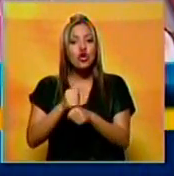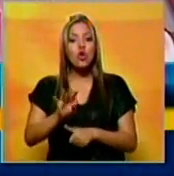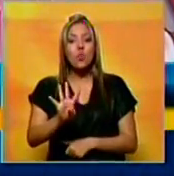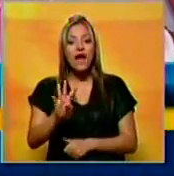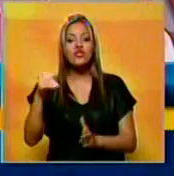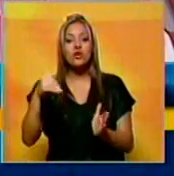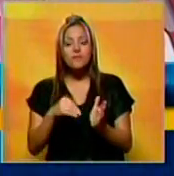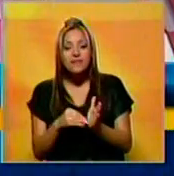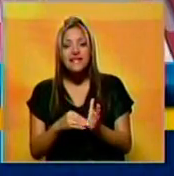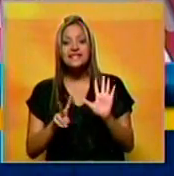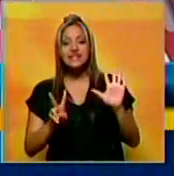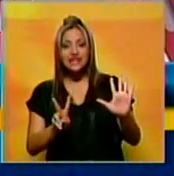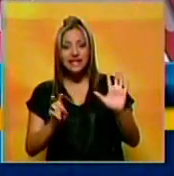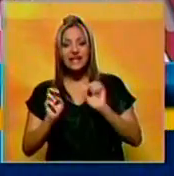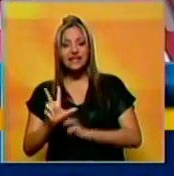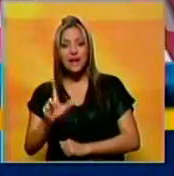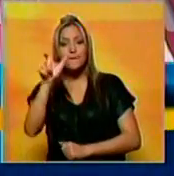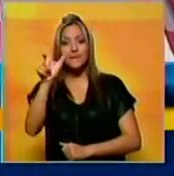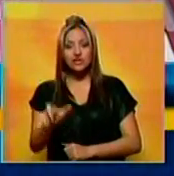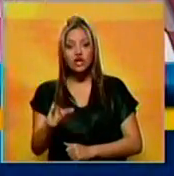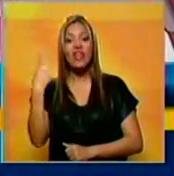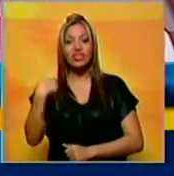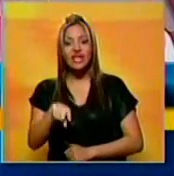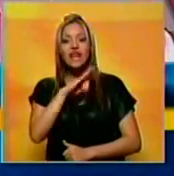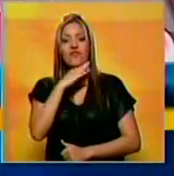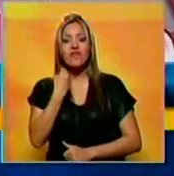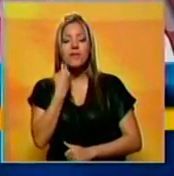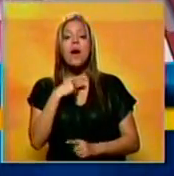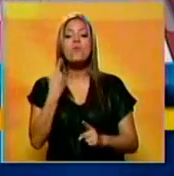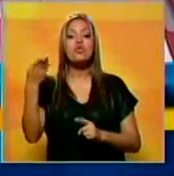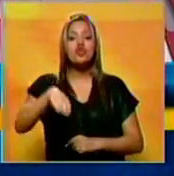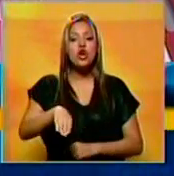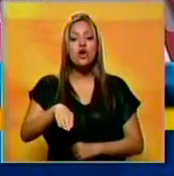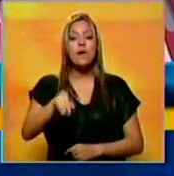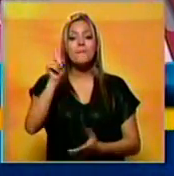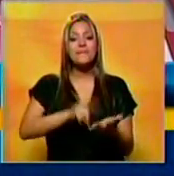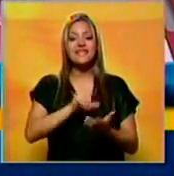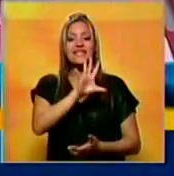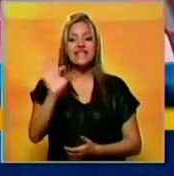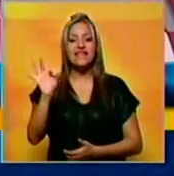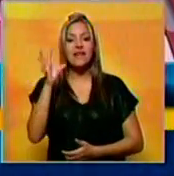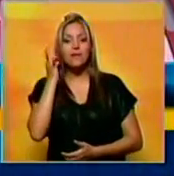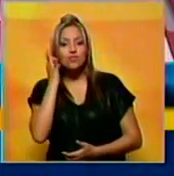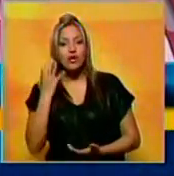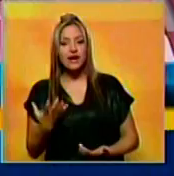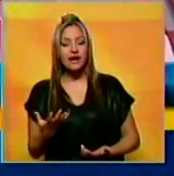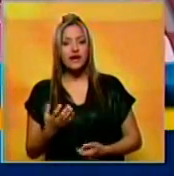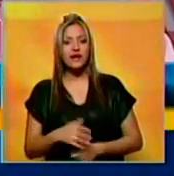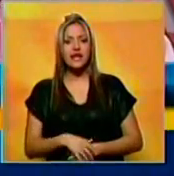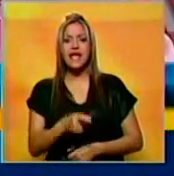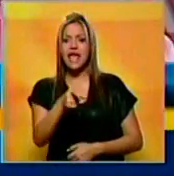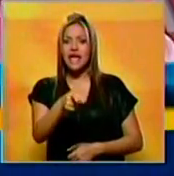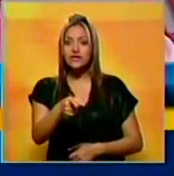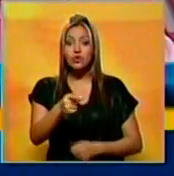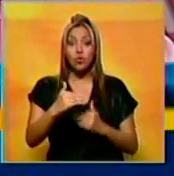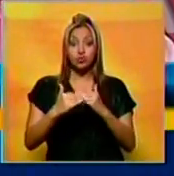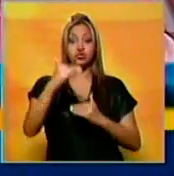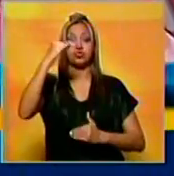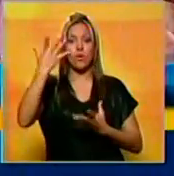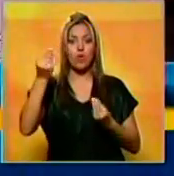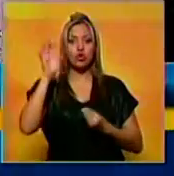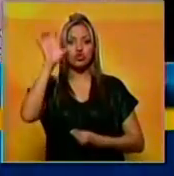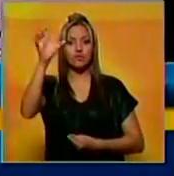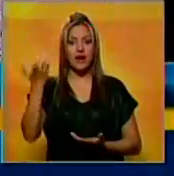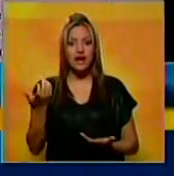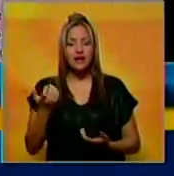de 4.073 casos y fallecieron más de 1.500 mujeres. Son cifras muy altas para nuestro